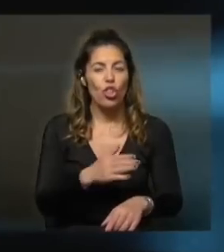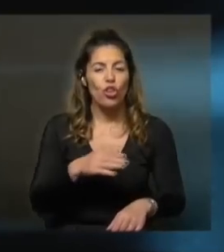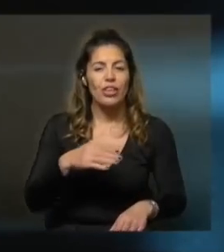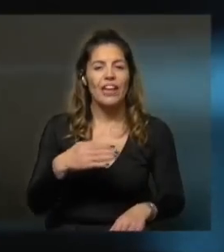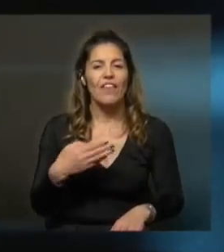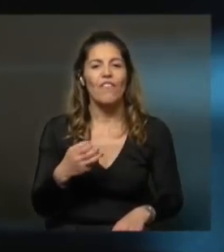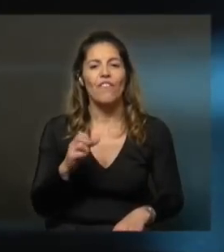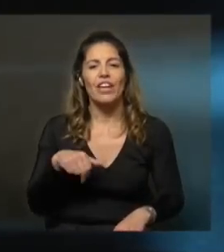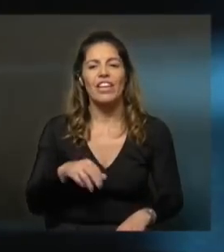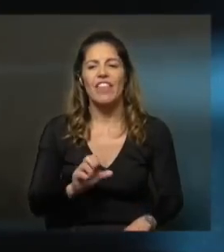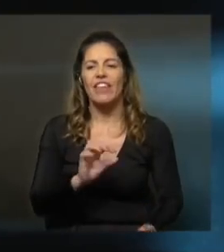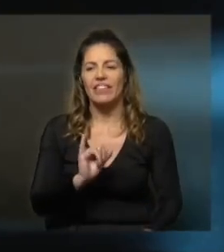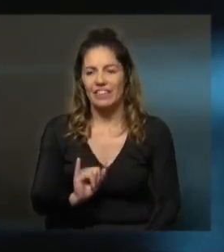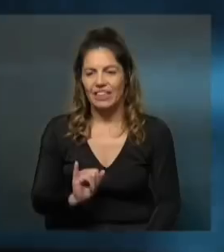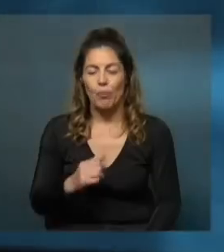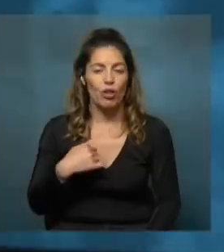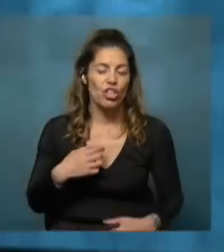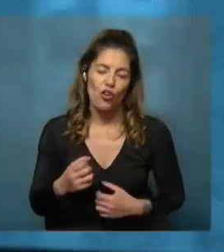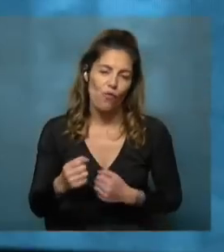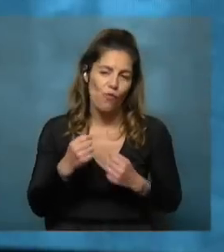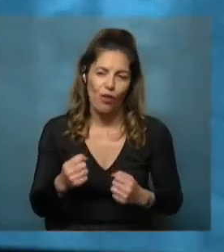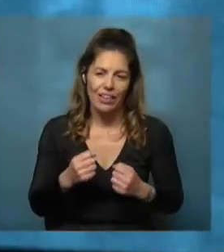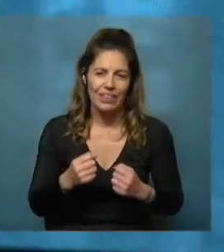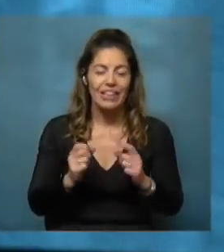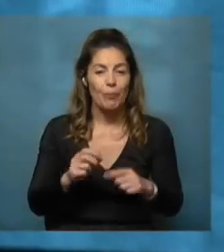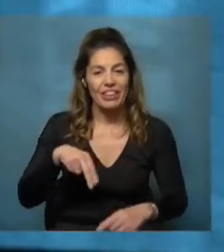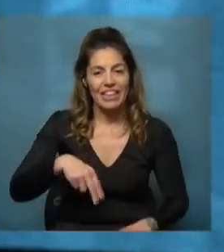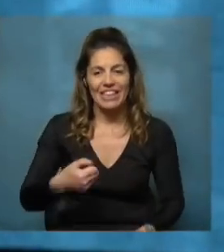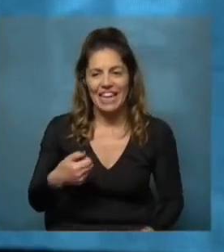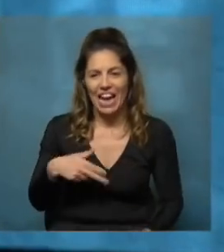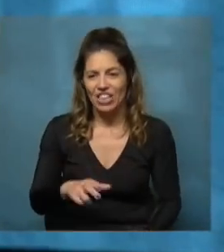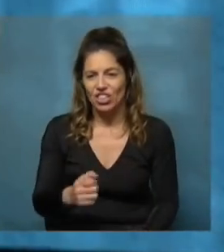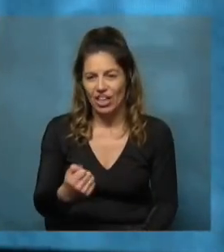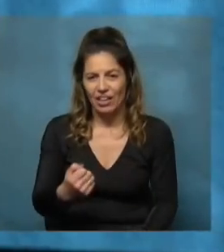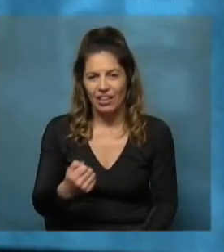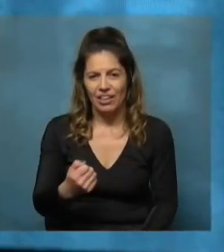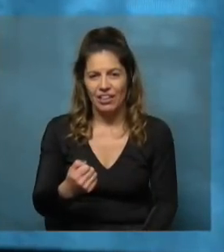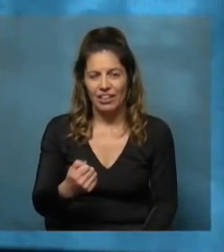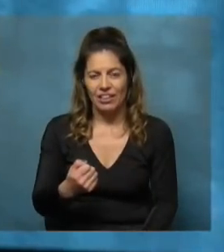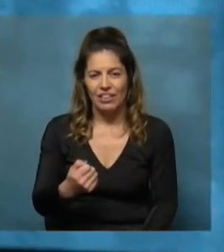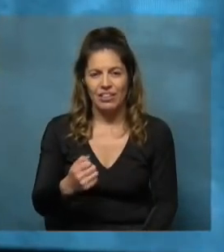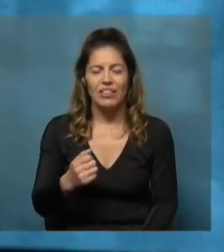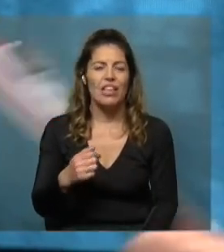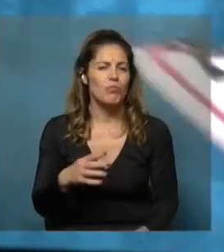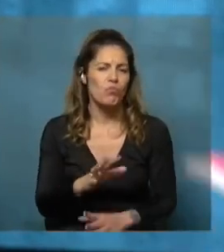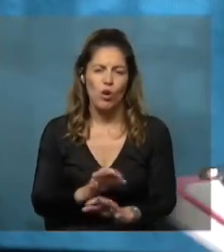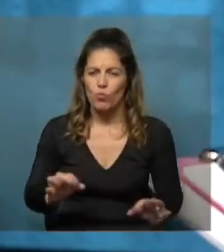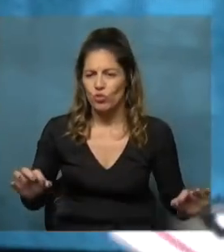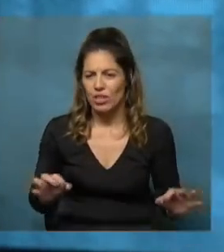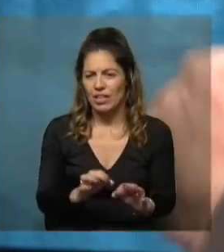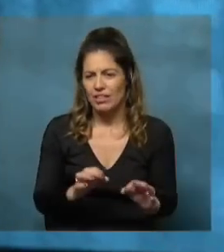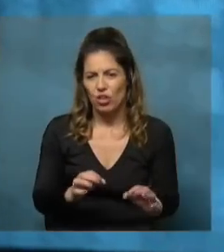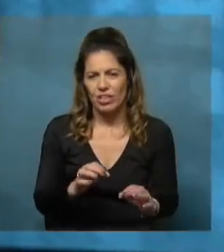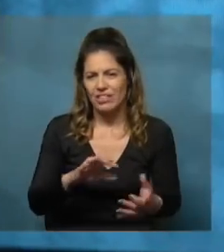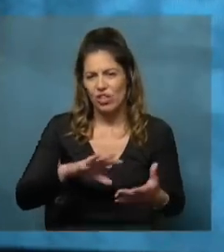yo soy un fan número uno de Don armario y fabero los musicalizó de una manera increíble los